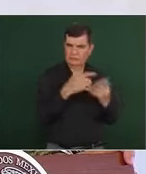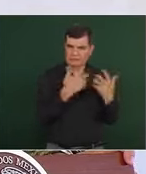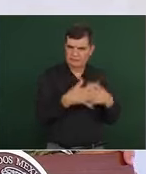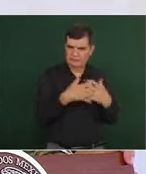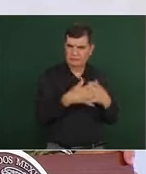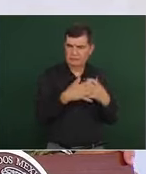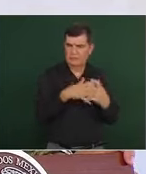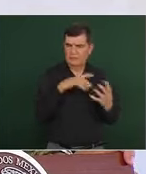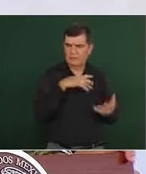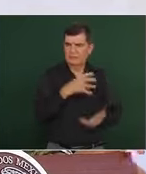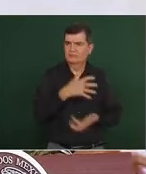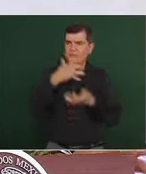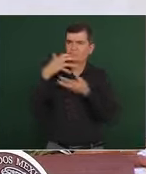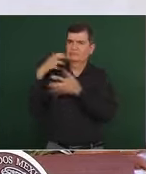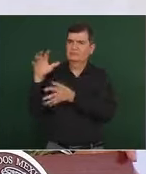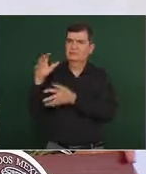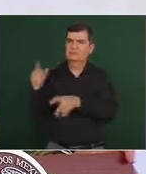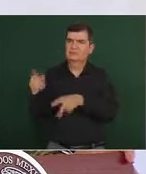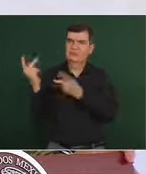las puede vender